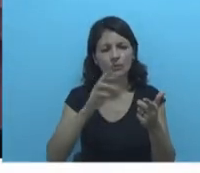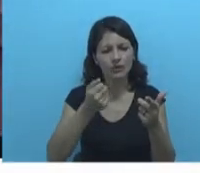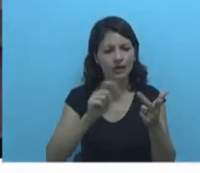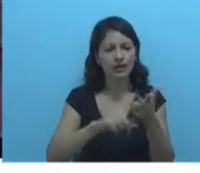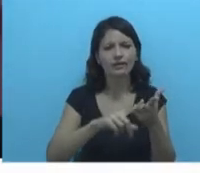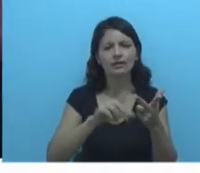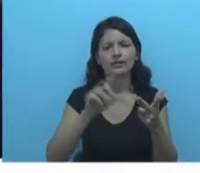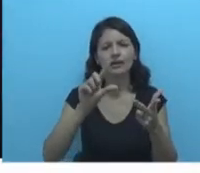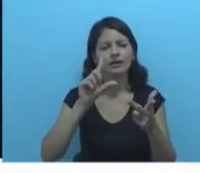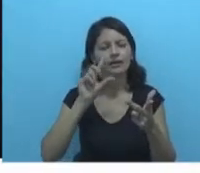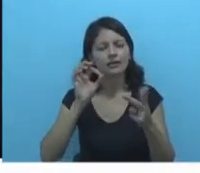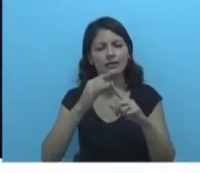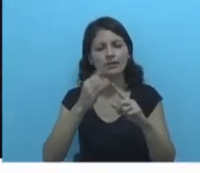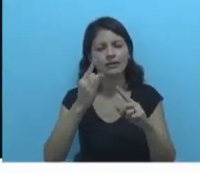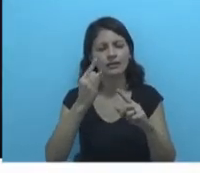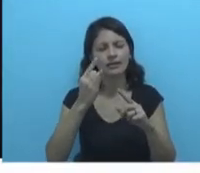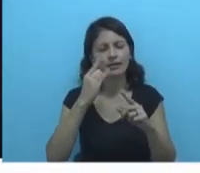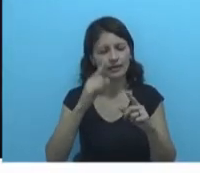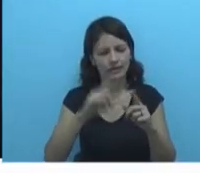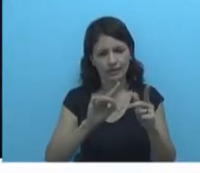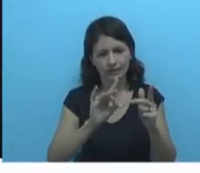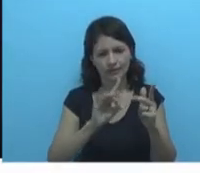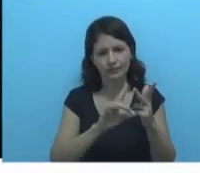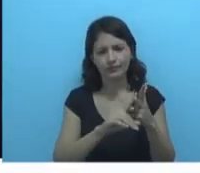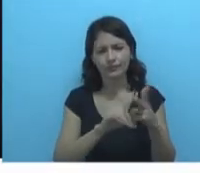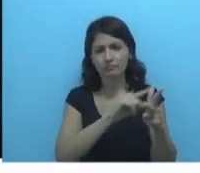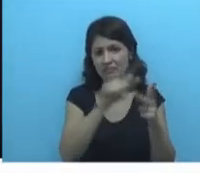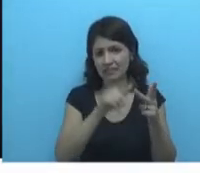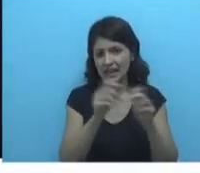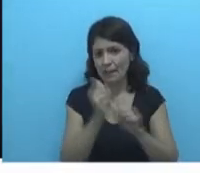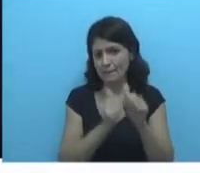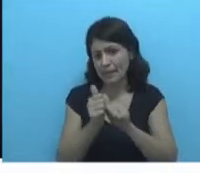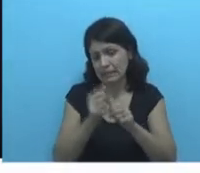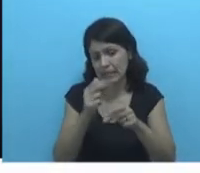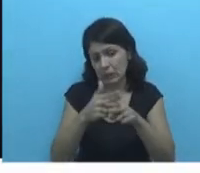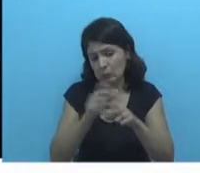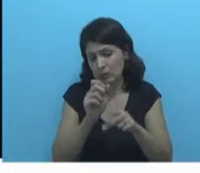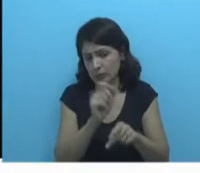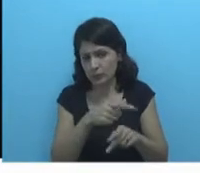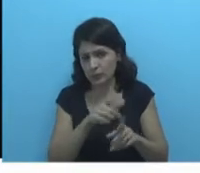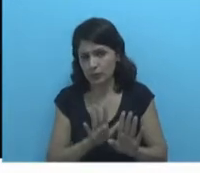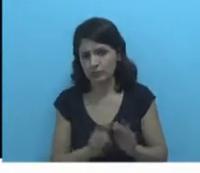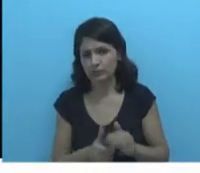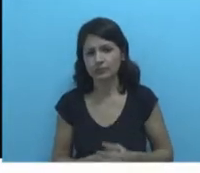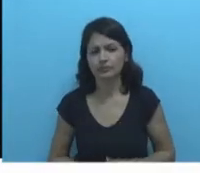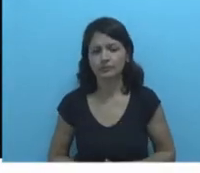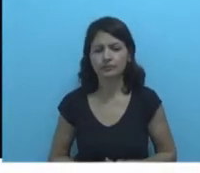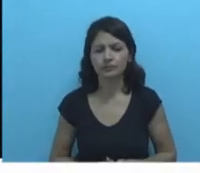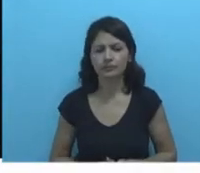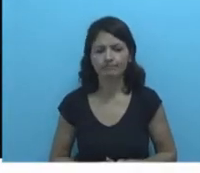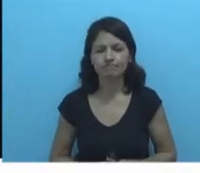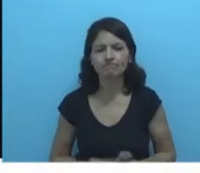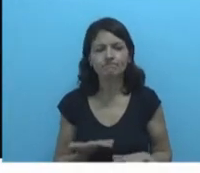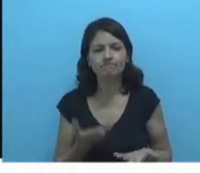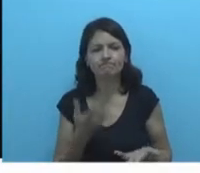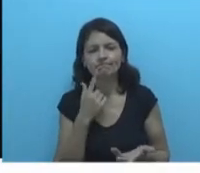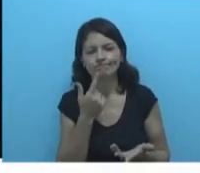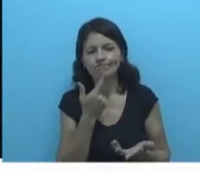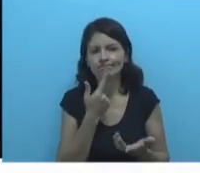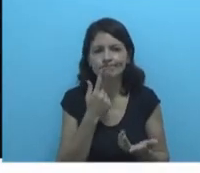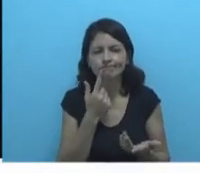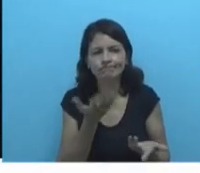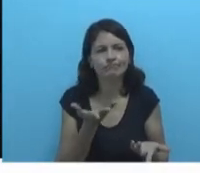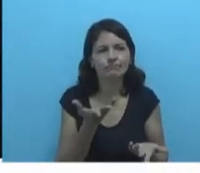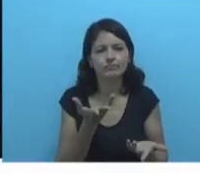proveen de oxígeno a los hospitales de Santa Fe. Bueno, yo no dudo de que seguramente,